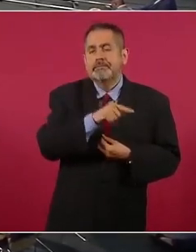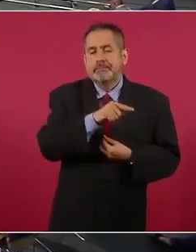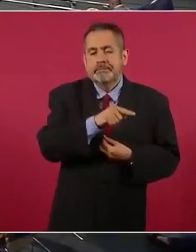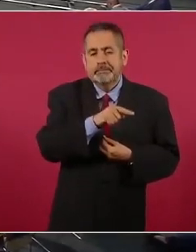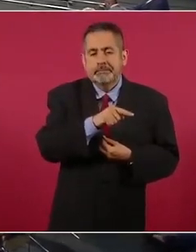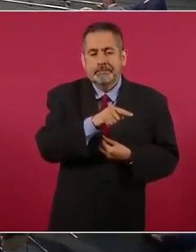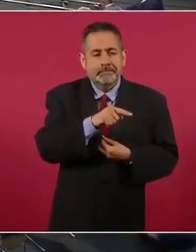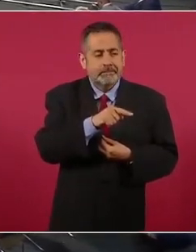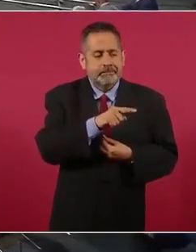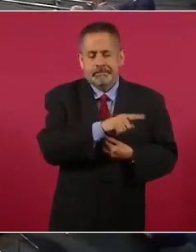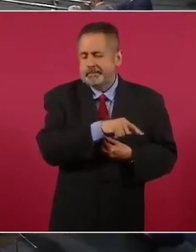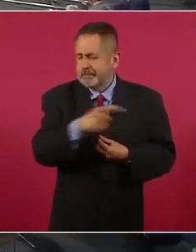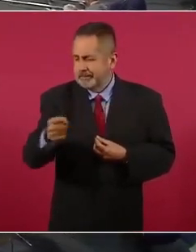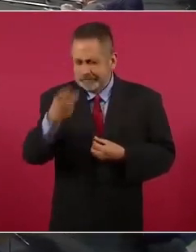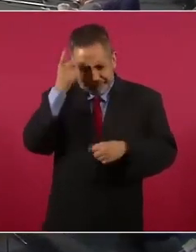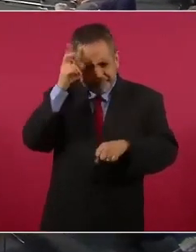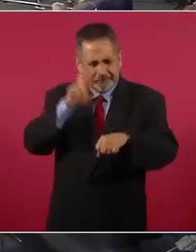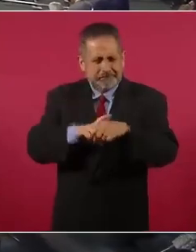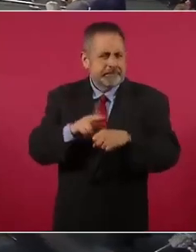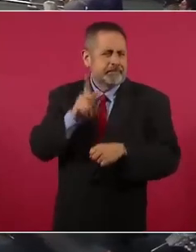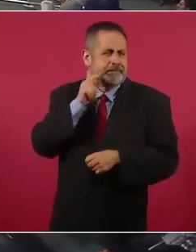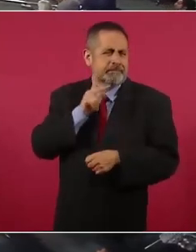el que después fue director de Pemex,